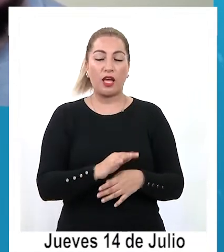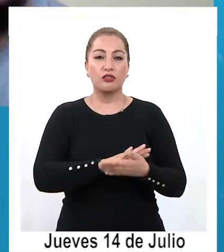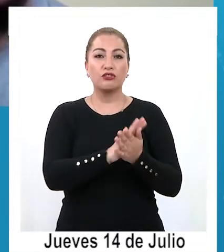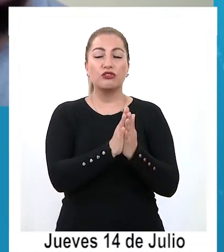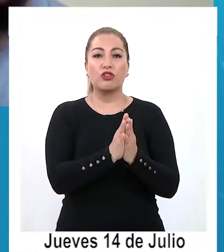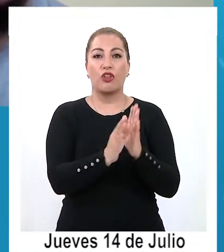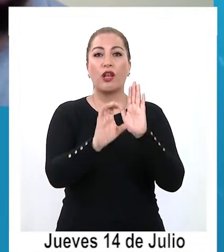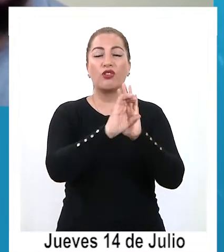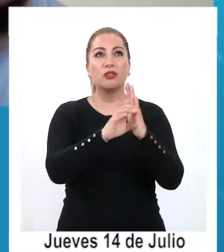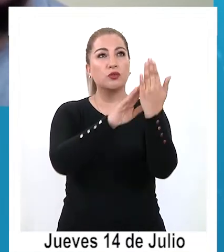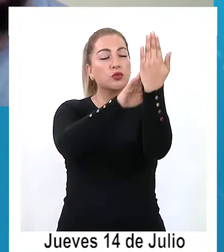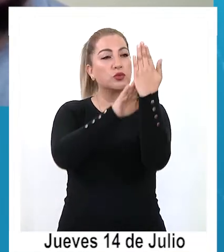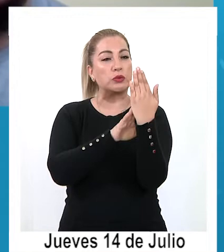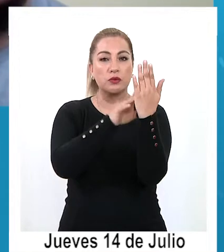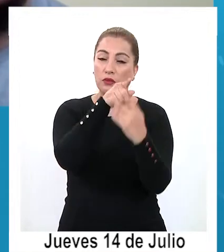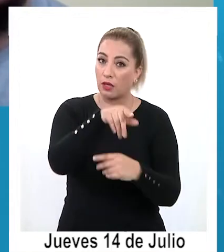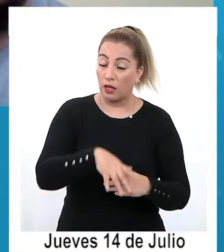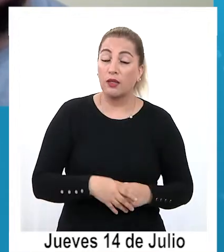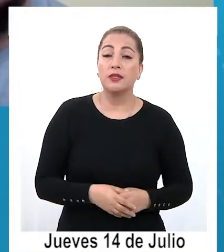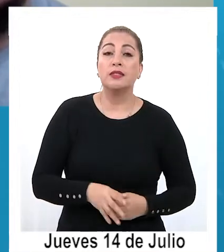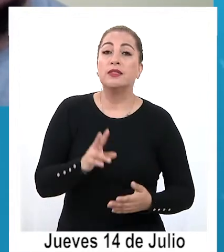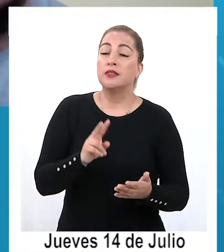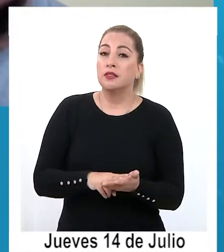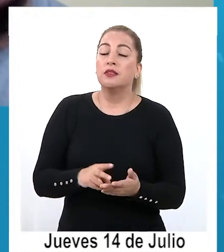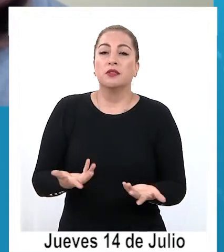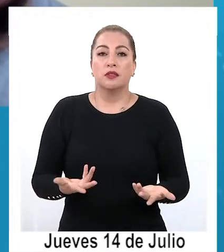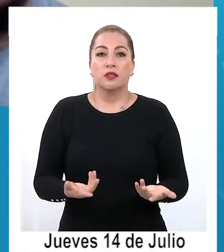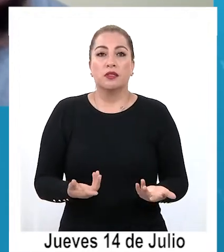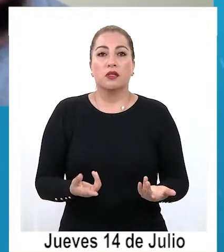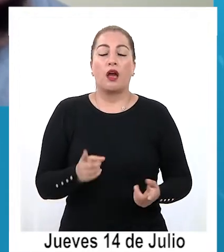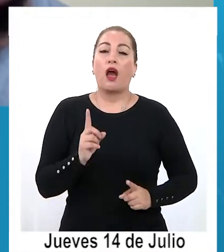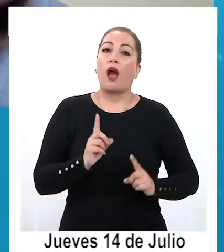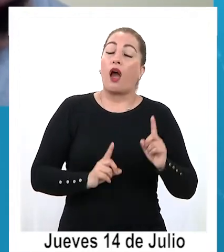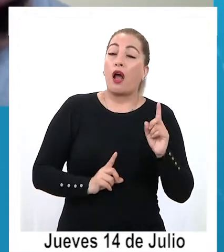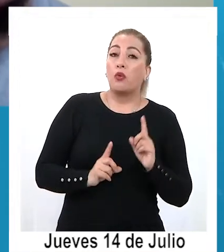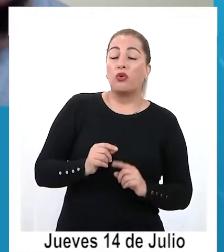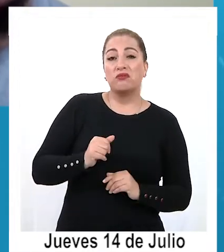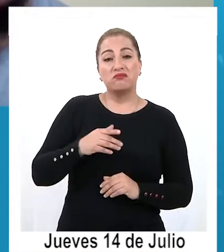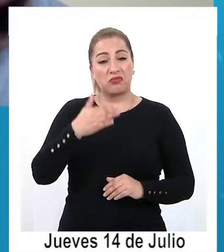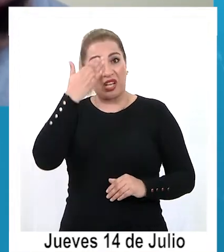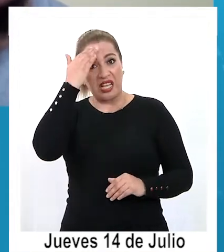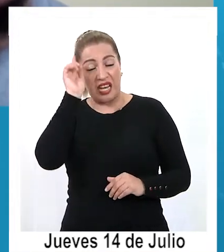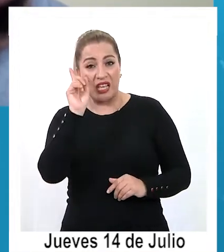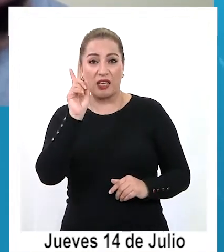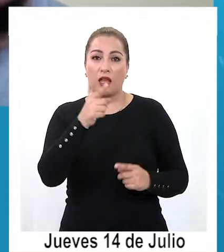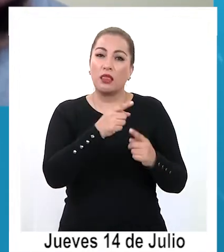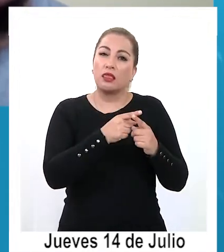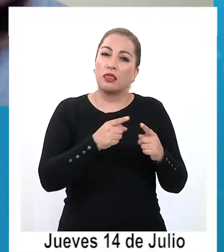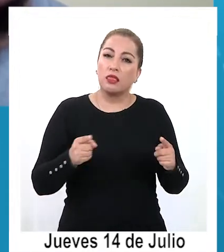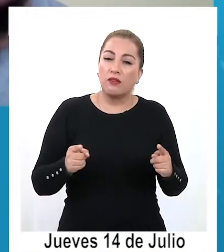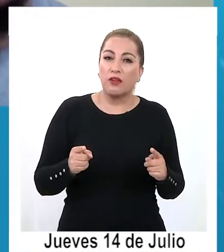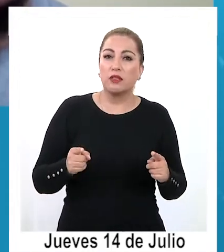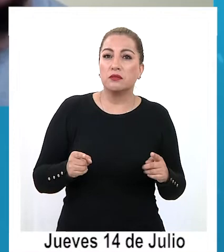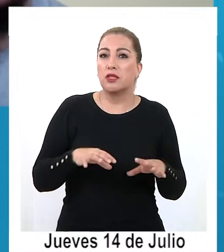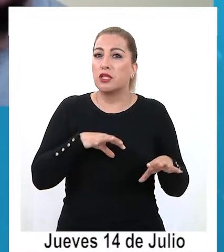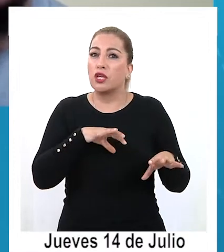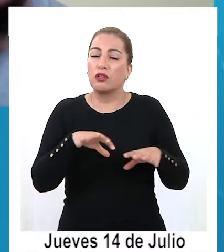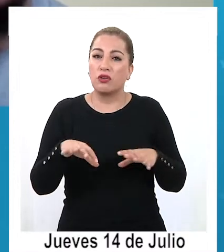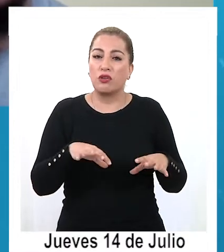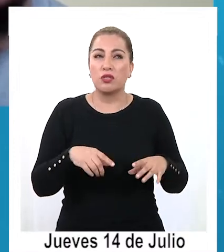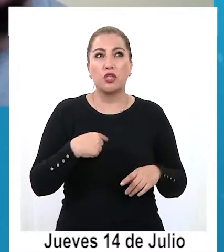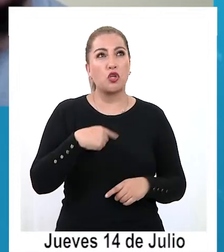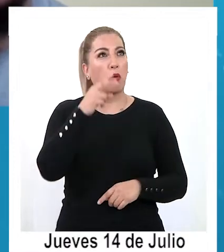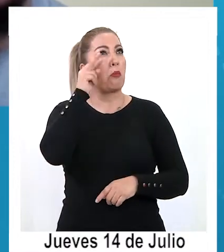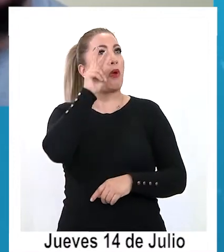constitucional. Claramente, ahí si es que tenemos credos o diferencias irreconciliables entre lo que a uno